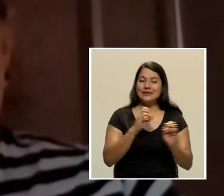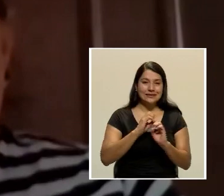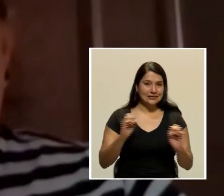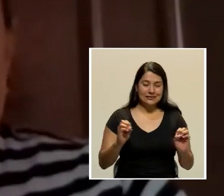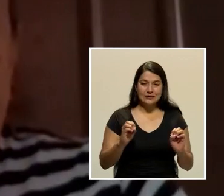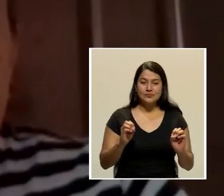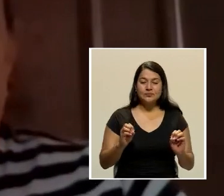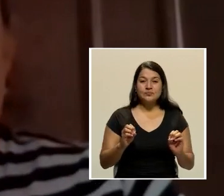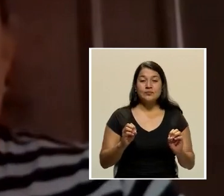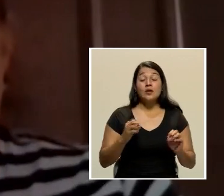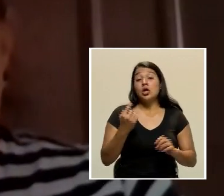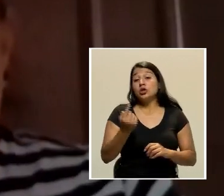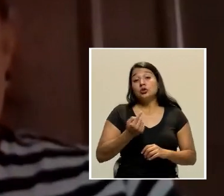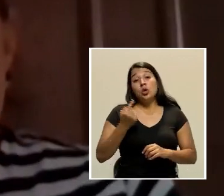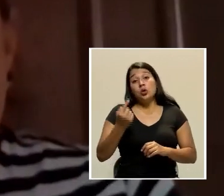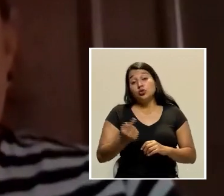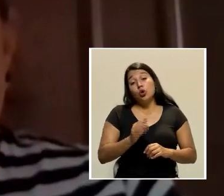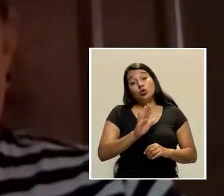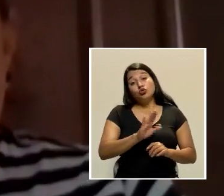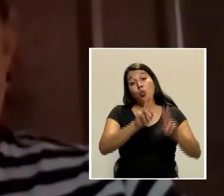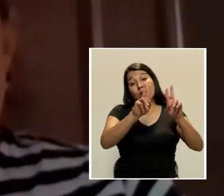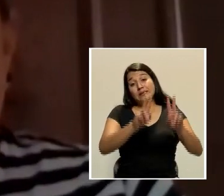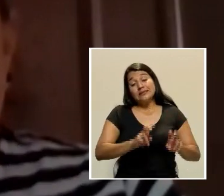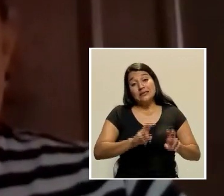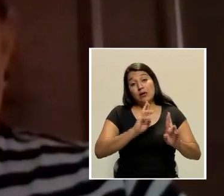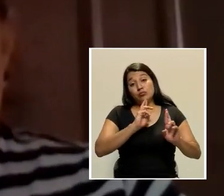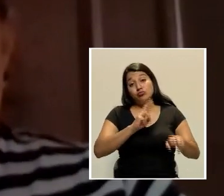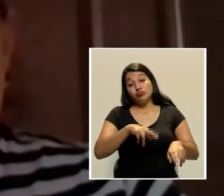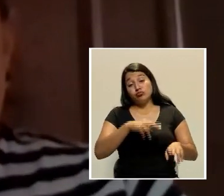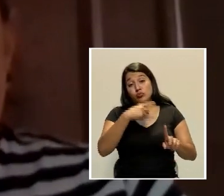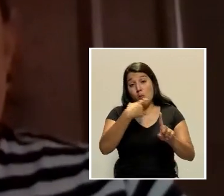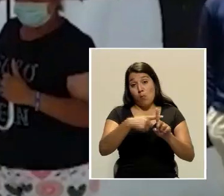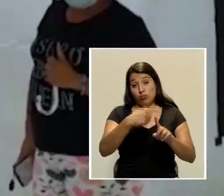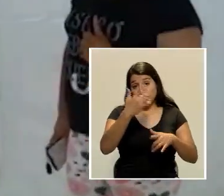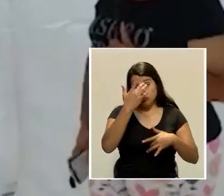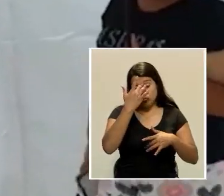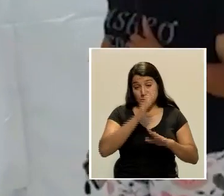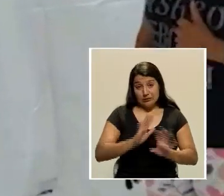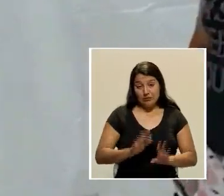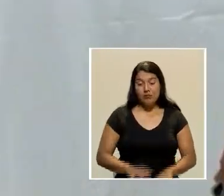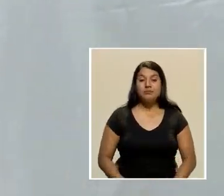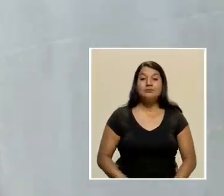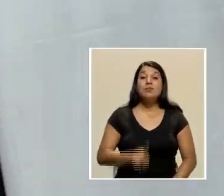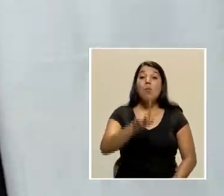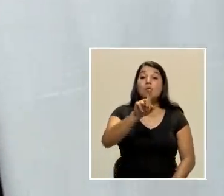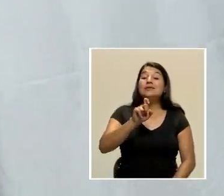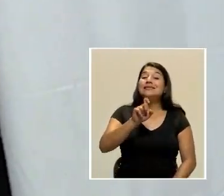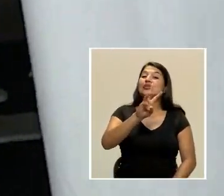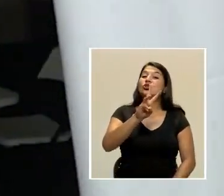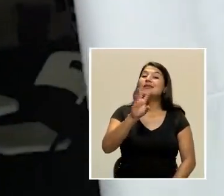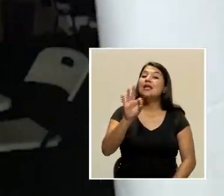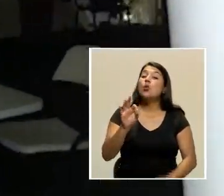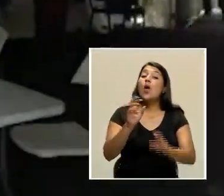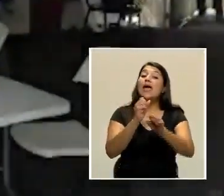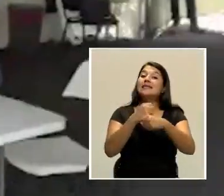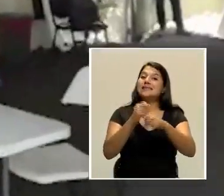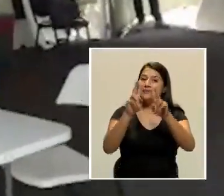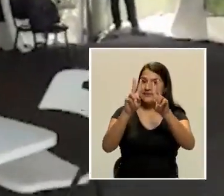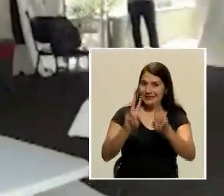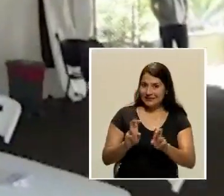pues sus catres y colchones. Ellos se encuentran muy bien de salud, en realidad ninguno tiene